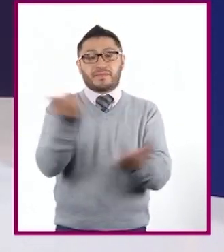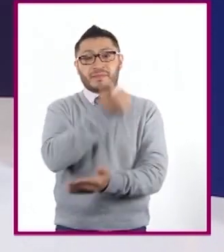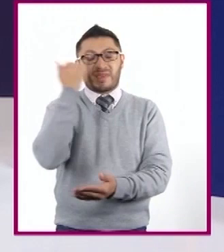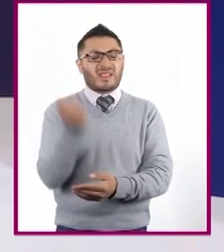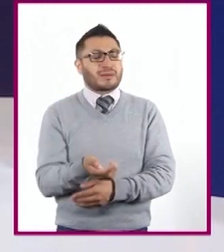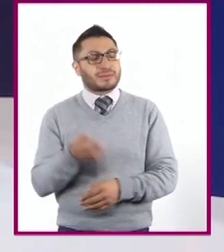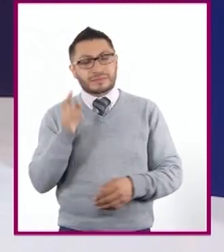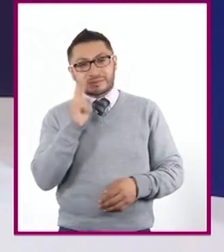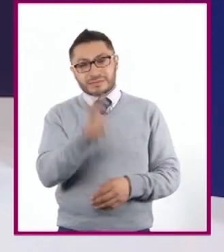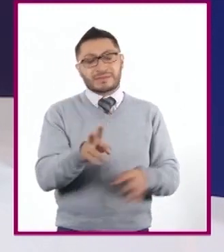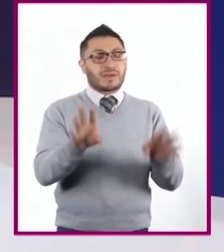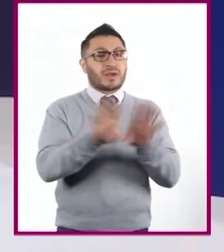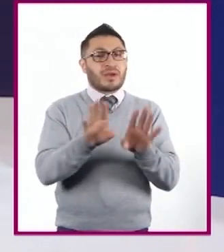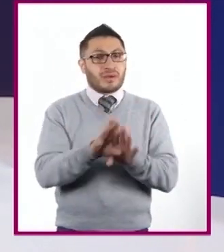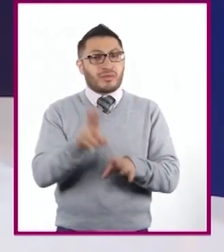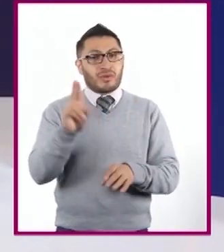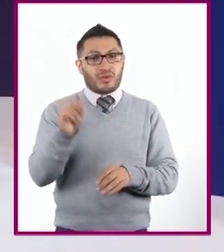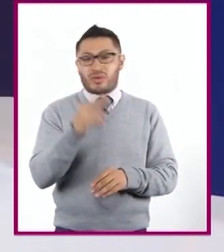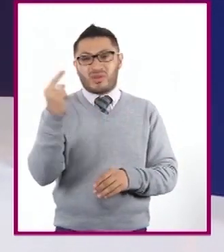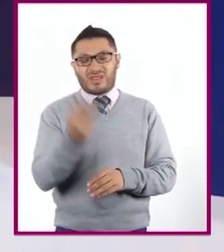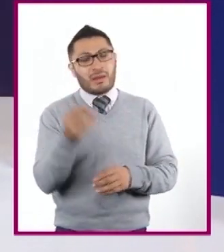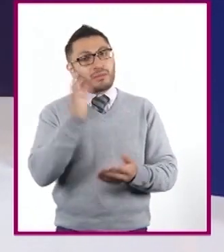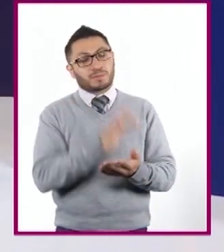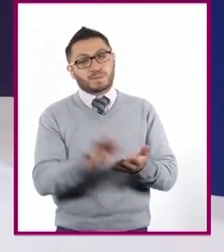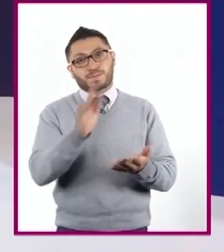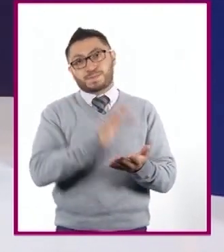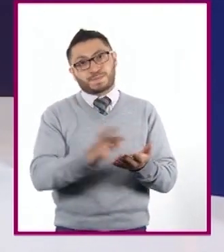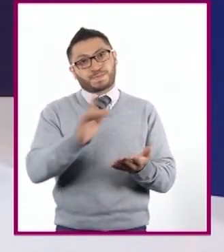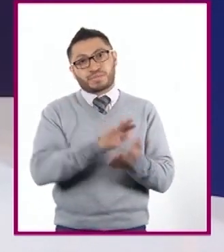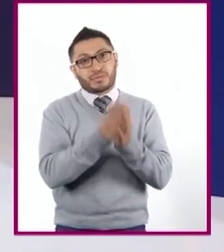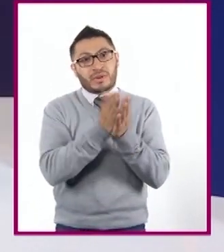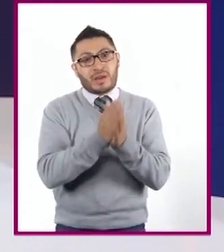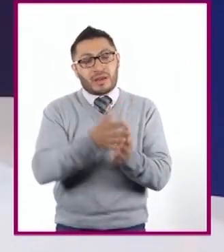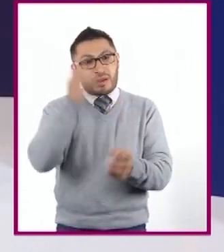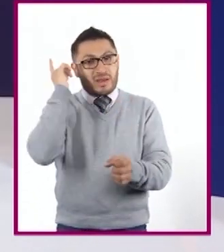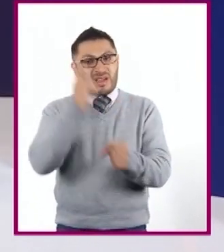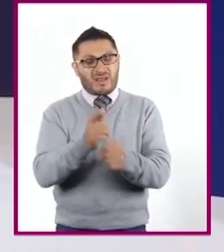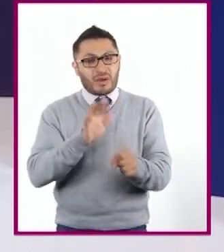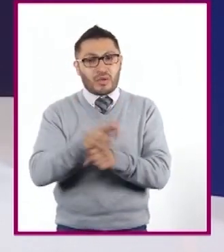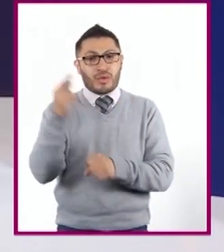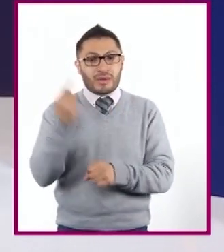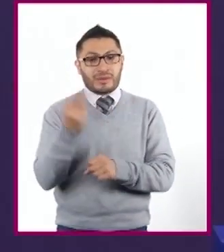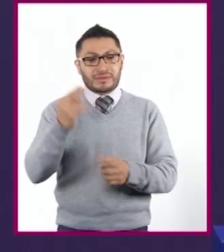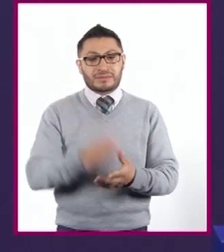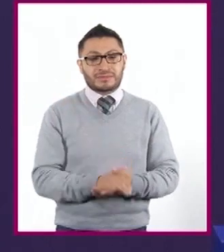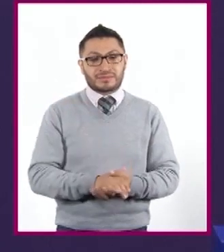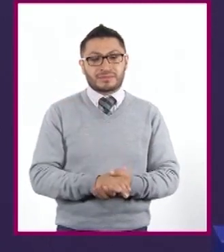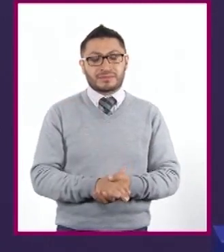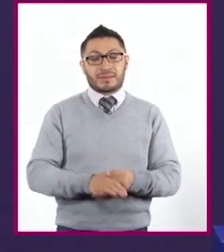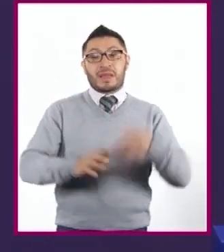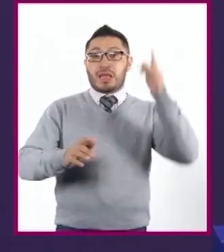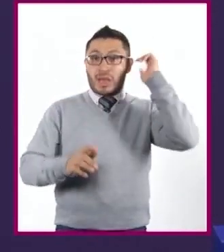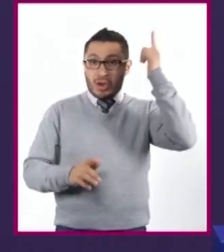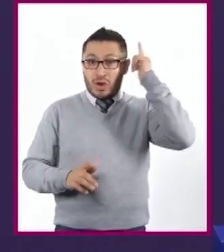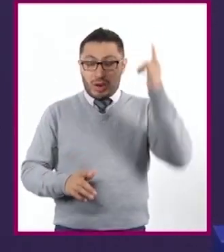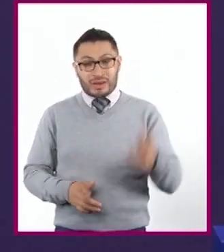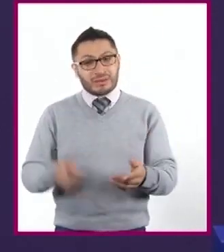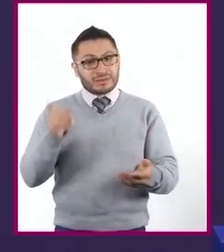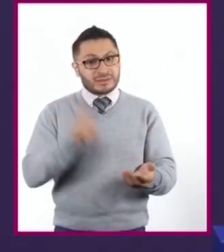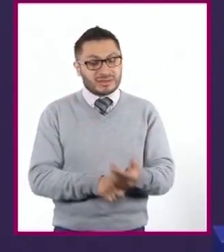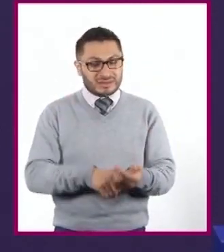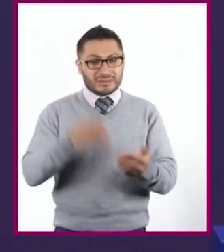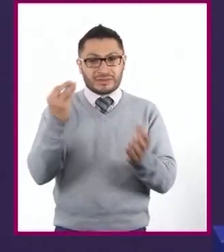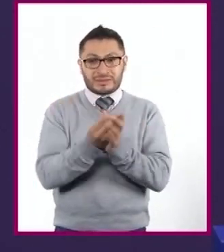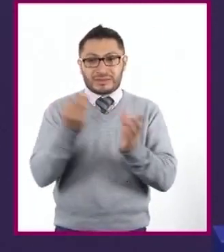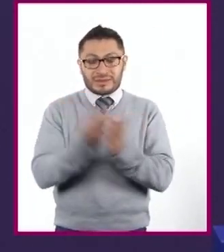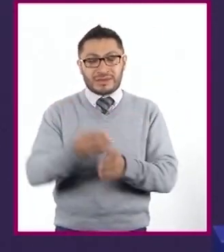puedan ver que no es necesario leer libros enteros para encontrar lo que necesitan. Espero que el contenido de la